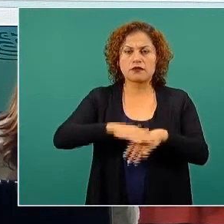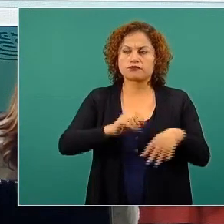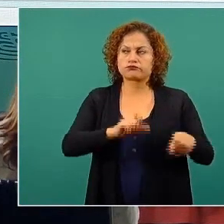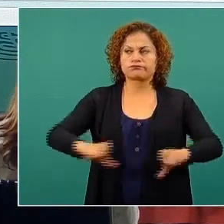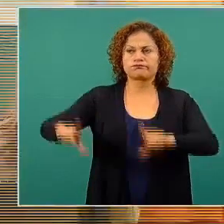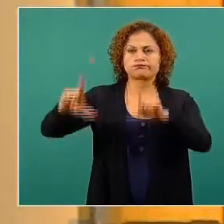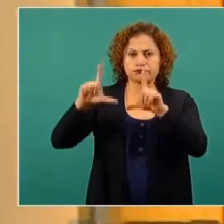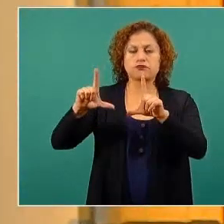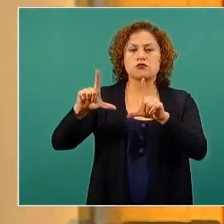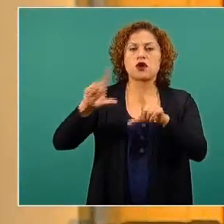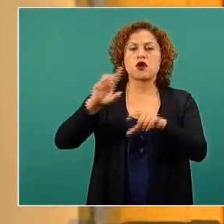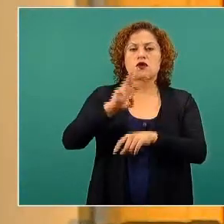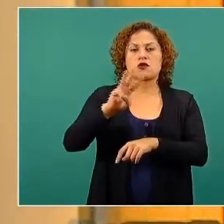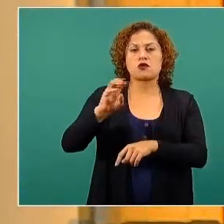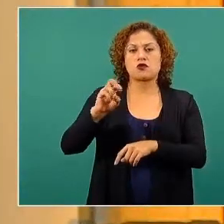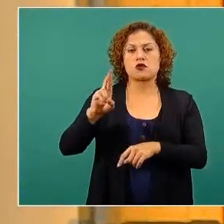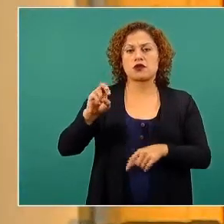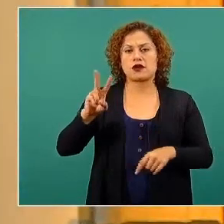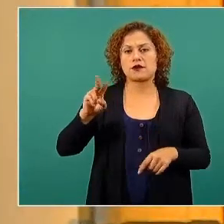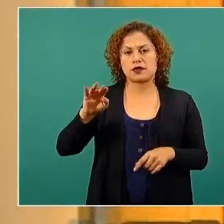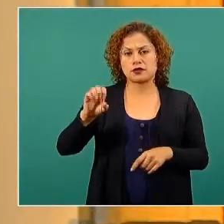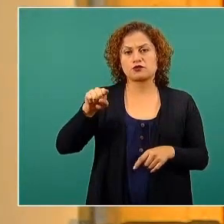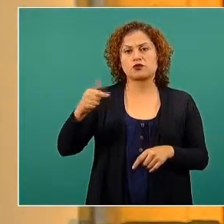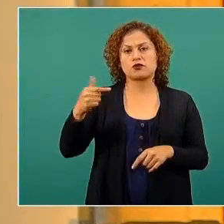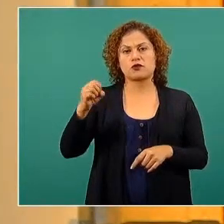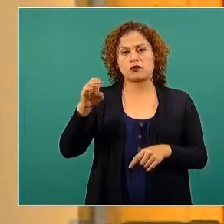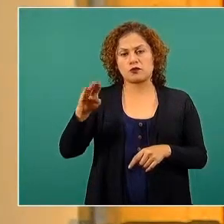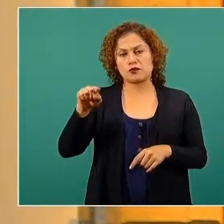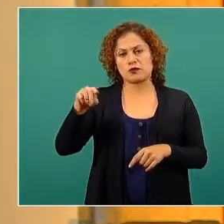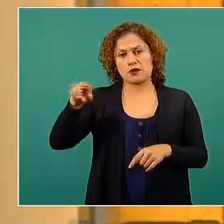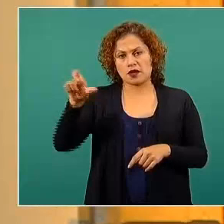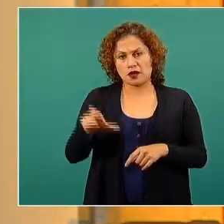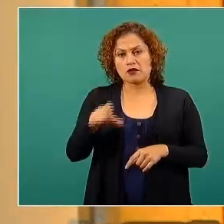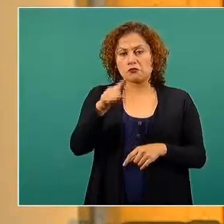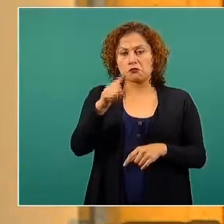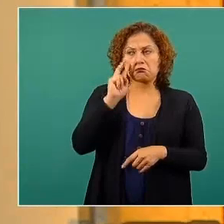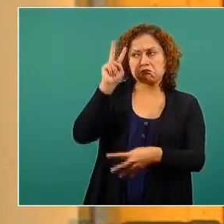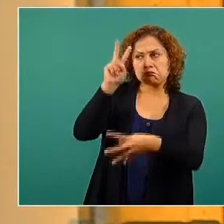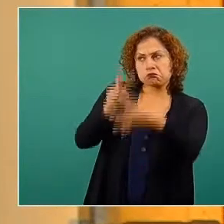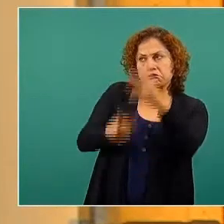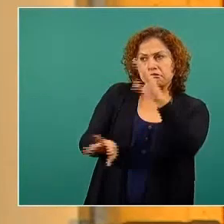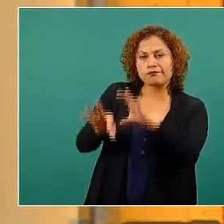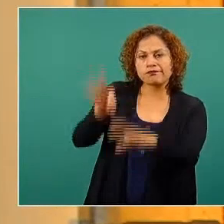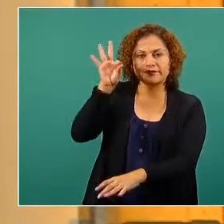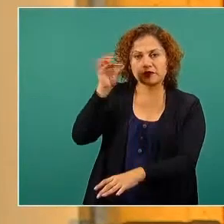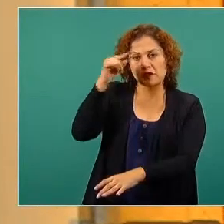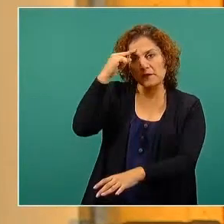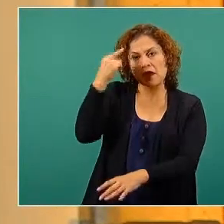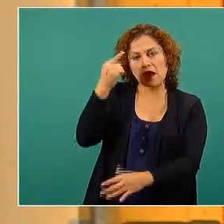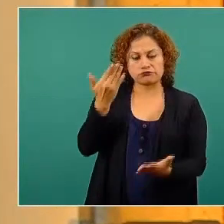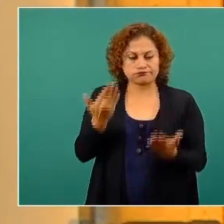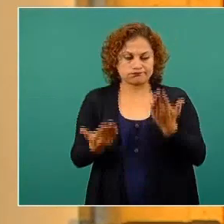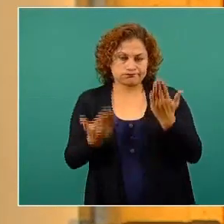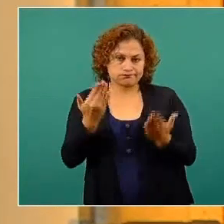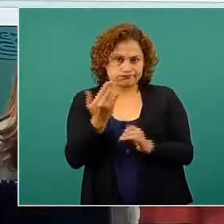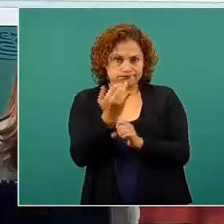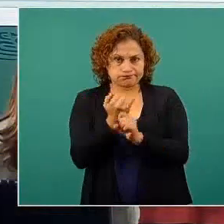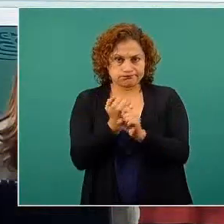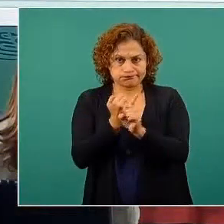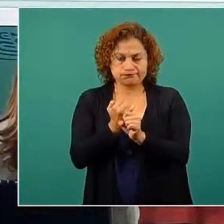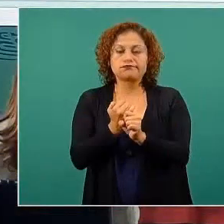utilidad para obtener la información correcta y precisa para poder hacer este